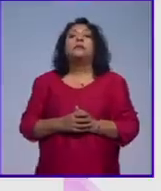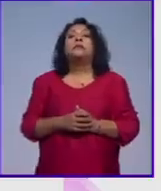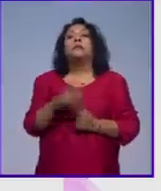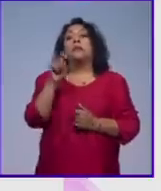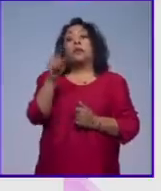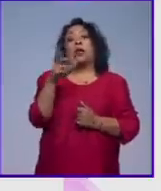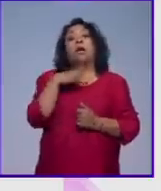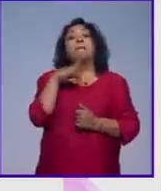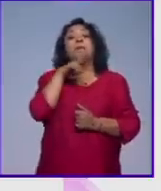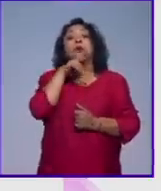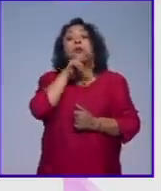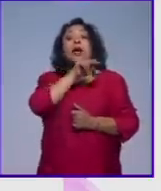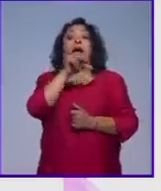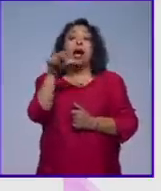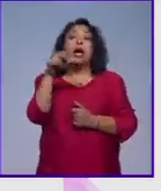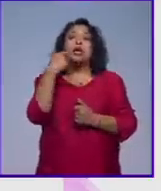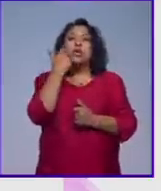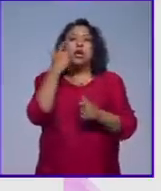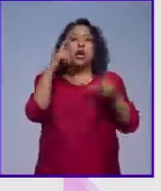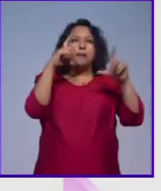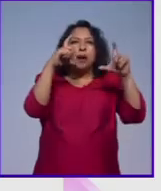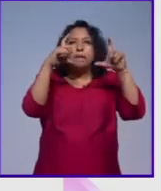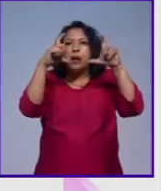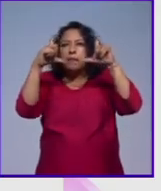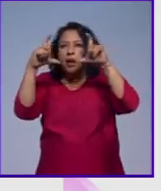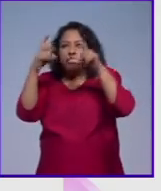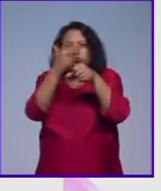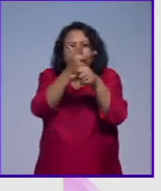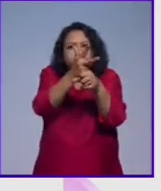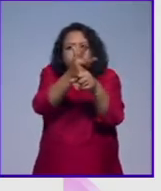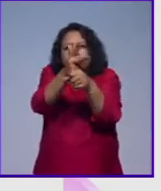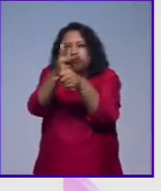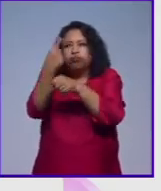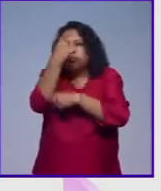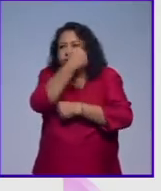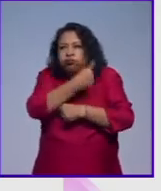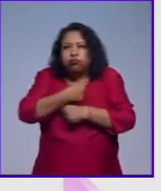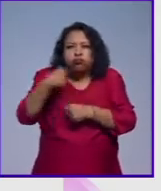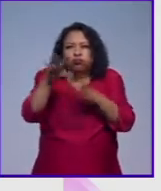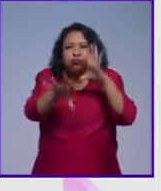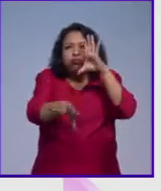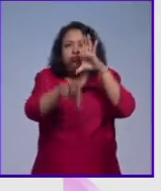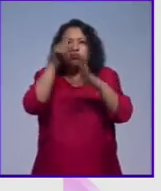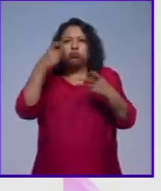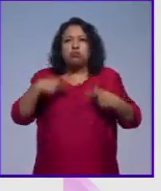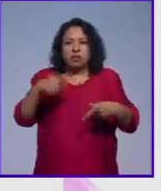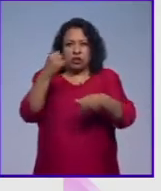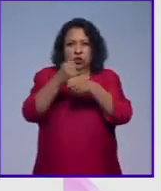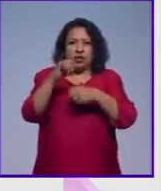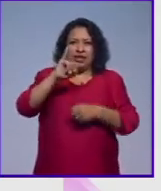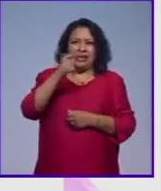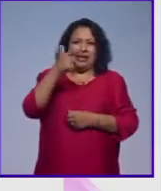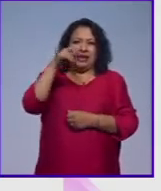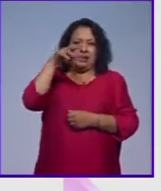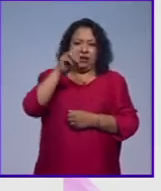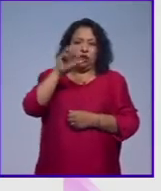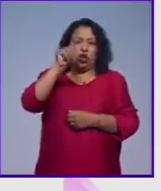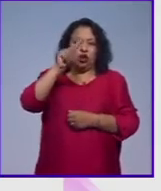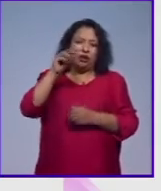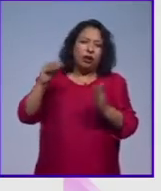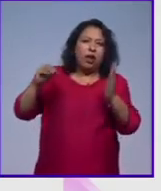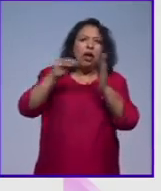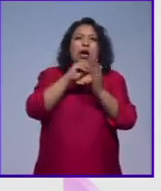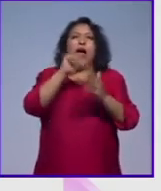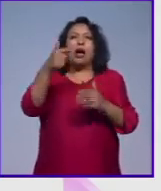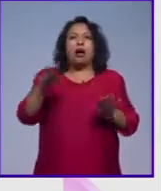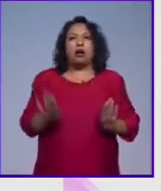Además de esa preocupación por retratar los rostros y extraer lo insondable de sus personajes, Ignacio Ortiz añade como elementos del